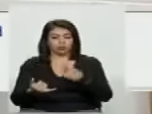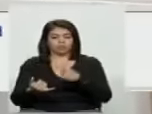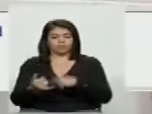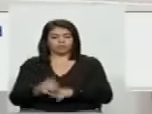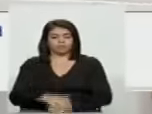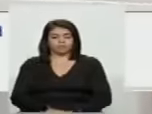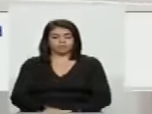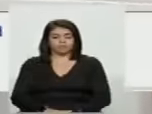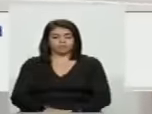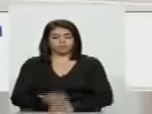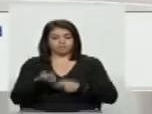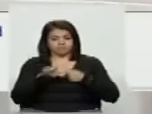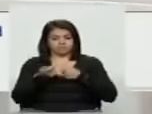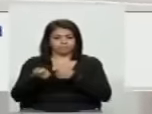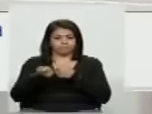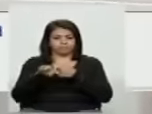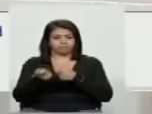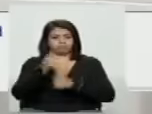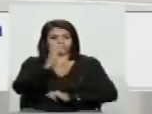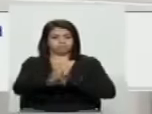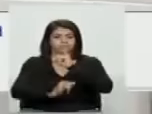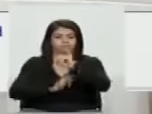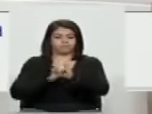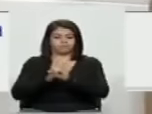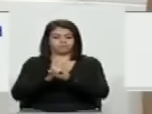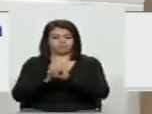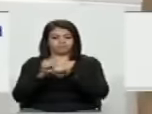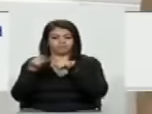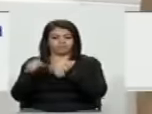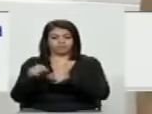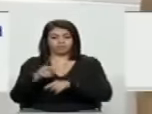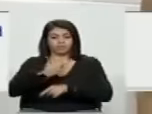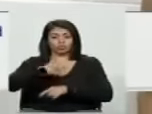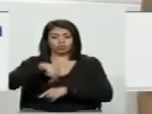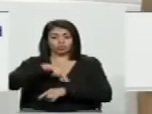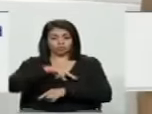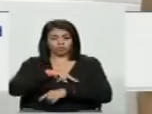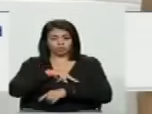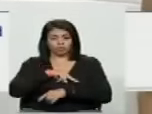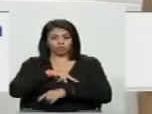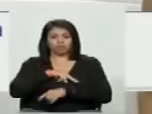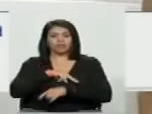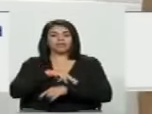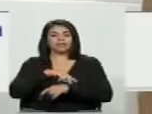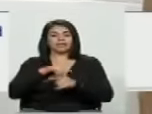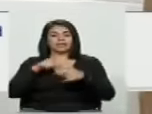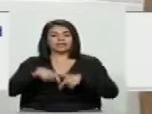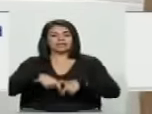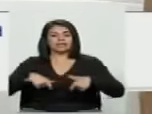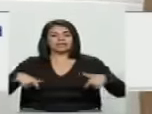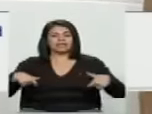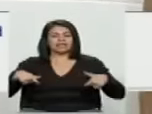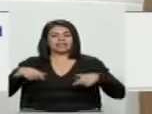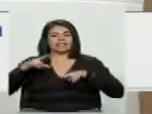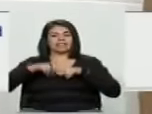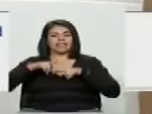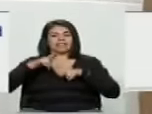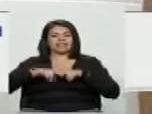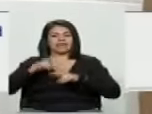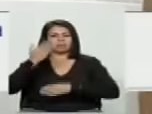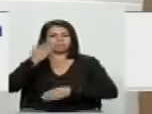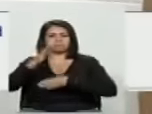llamada presión internacional. Nosotros somos Cinta Negra Quinto Dan en presión